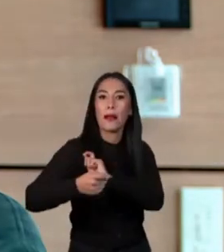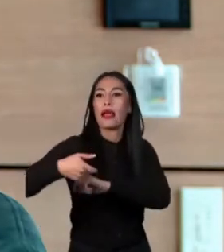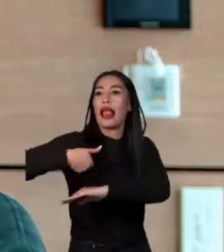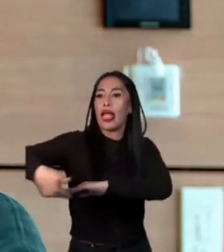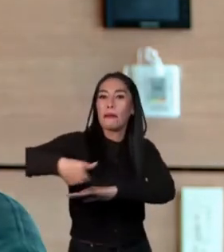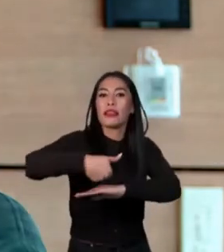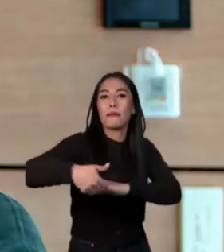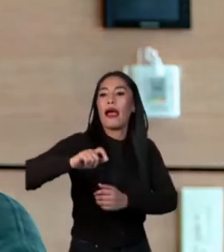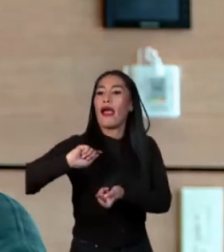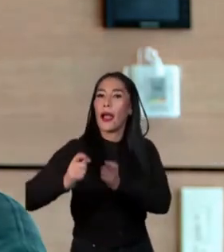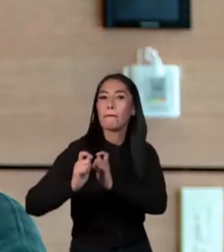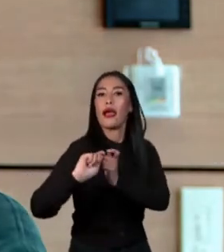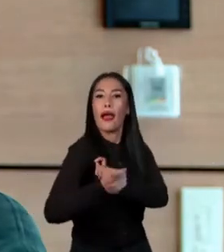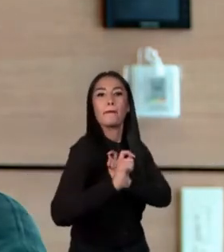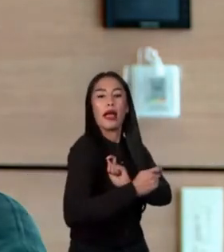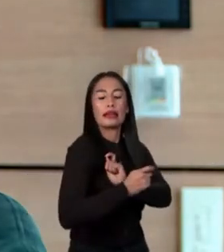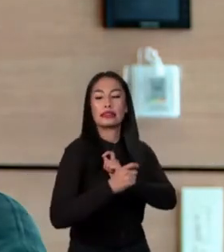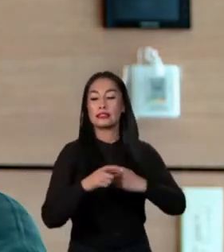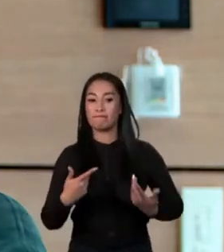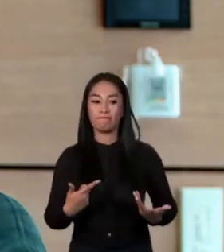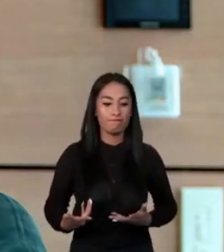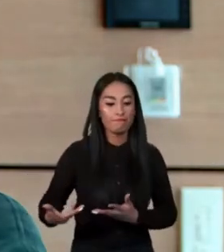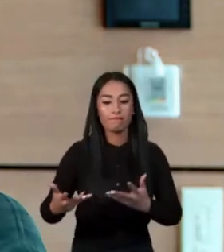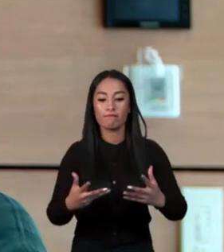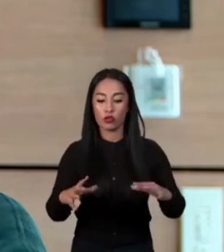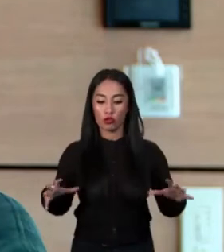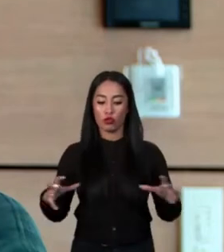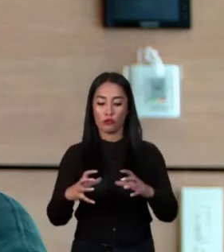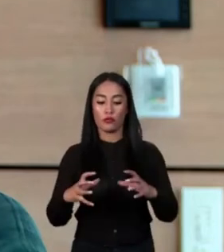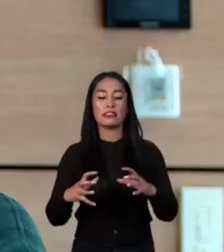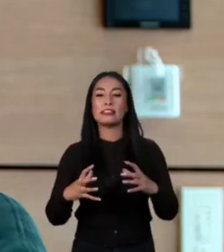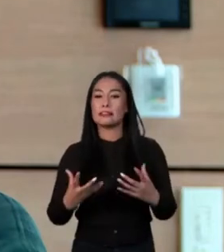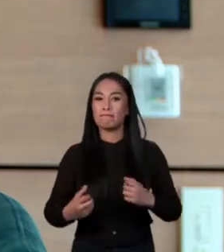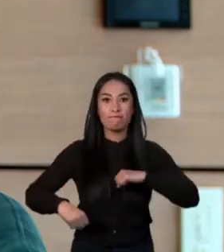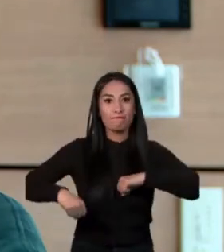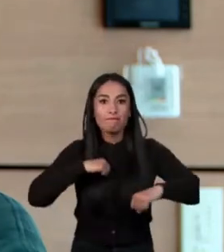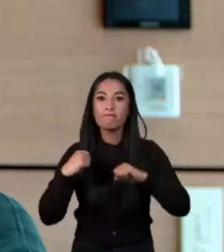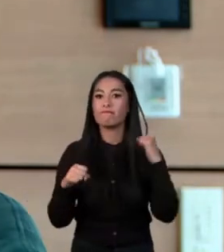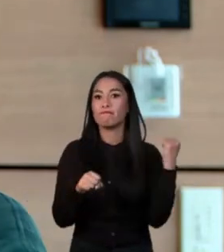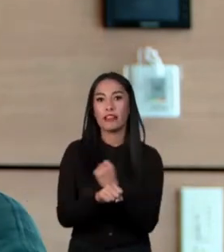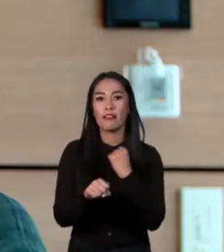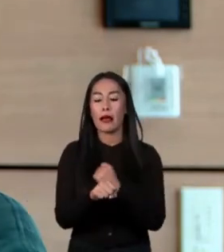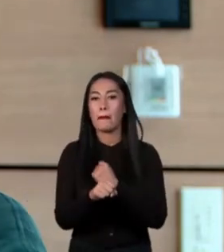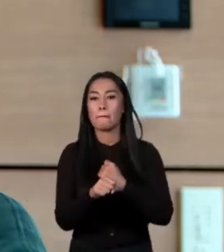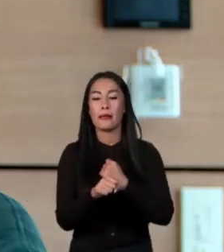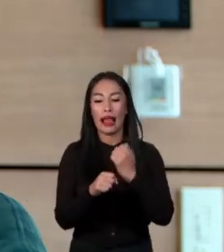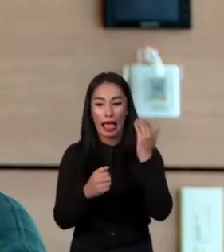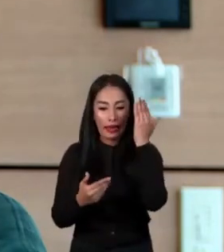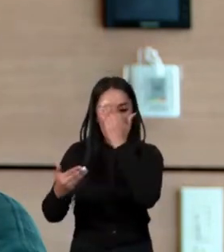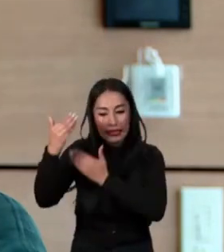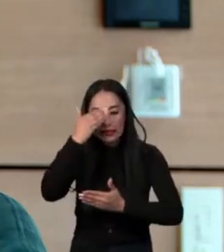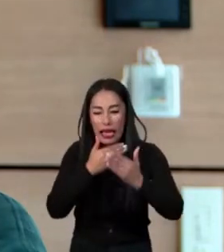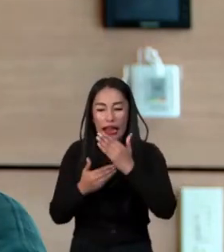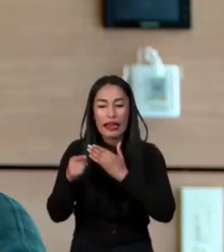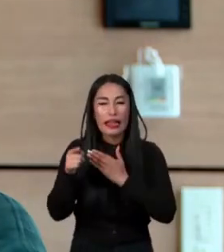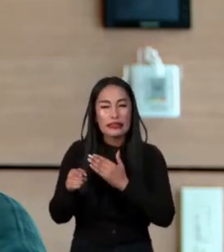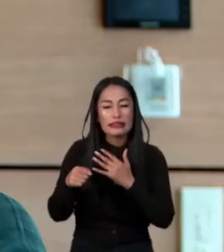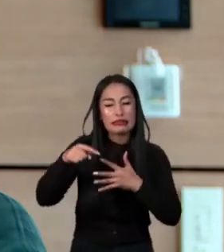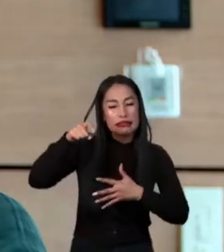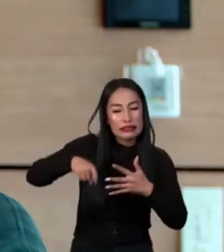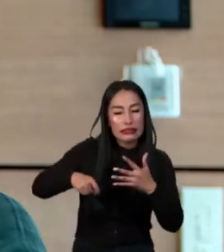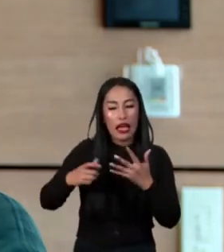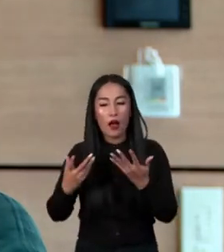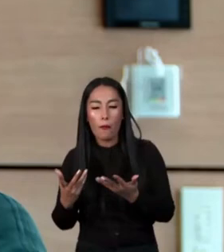incorporar todo lo que tenemos de banca de empleo para identificar necesidades pero si lo hacemos todos y todos lo metemos en este